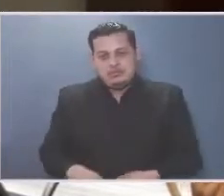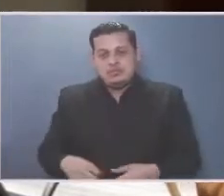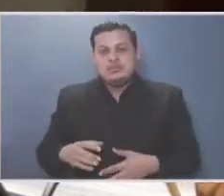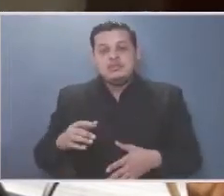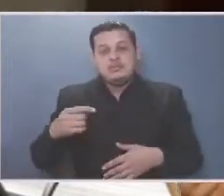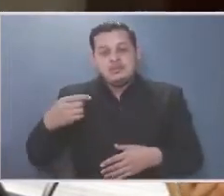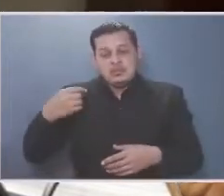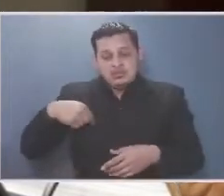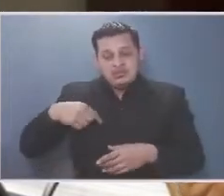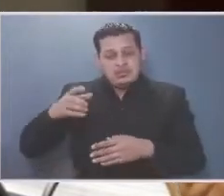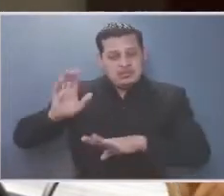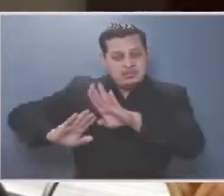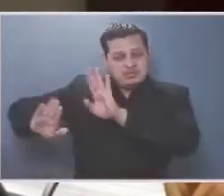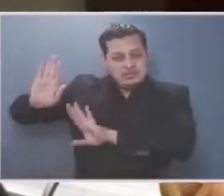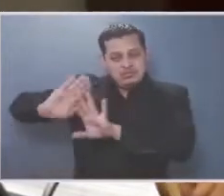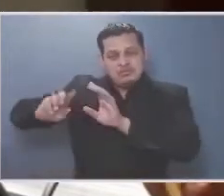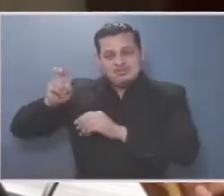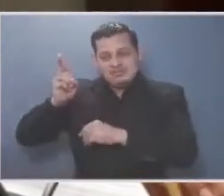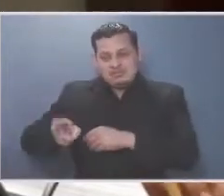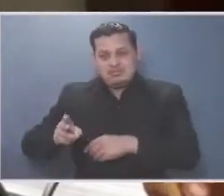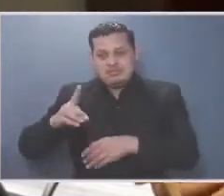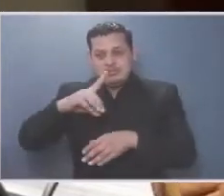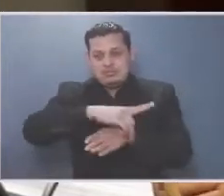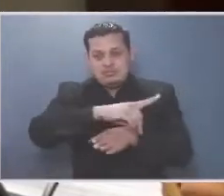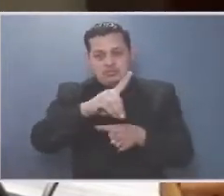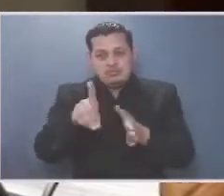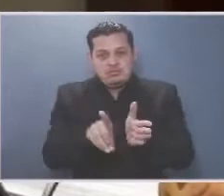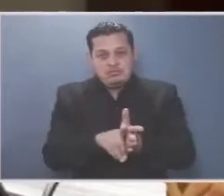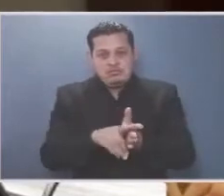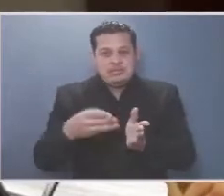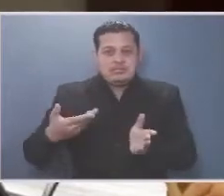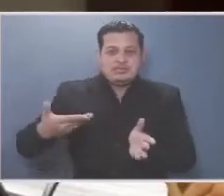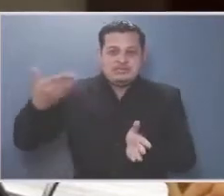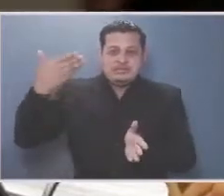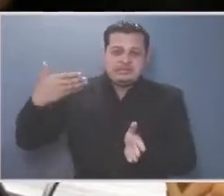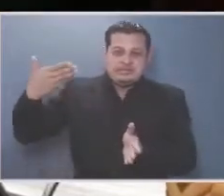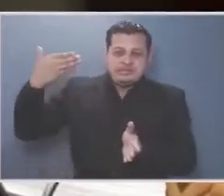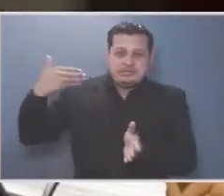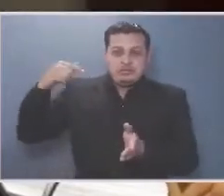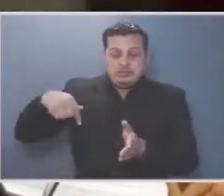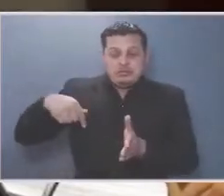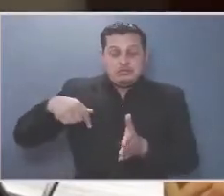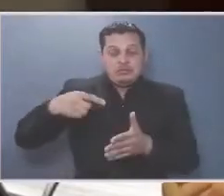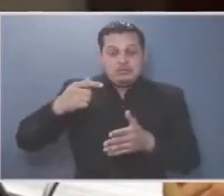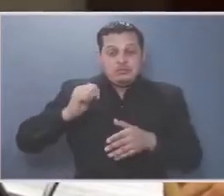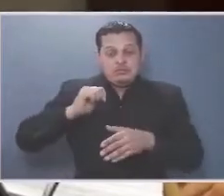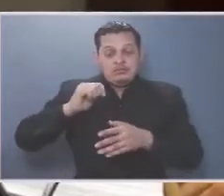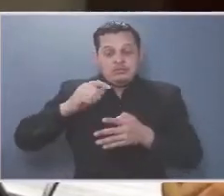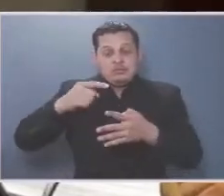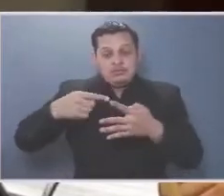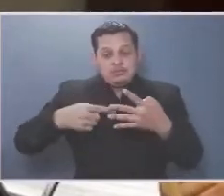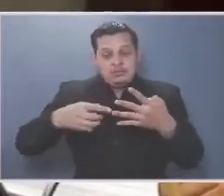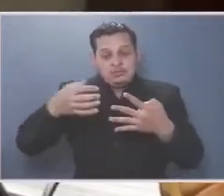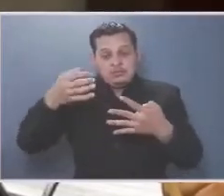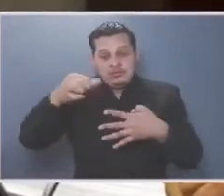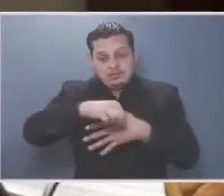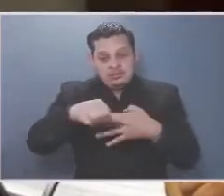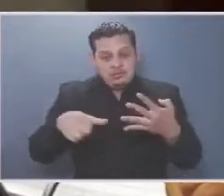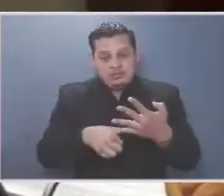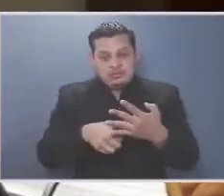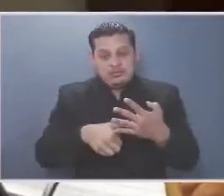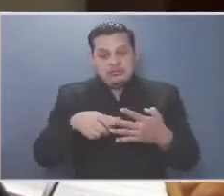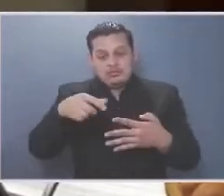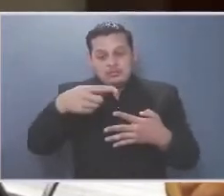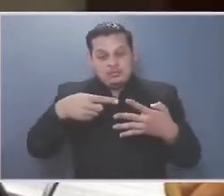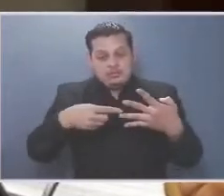recuerdo que esos mismos diputados de antaño que han pasado en esta asamblea legislativa se burlaron cuando nosotros